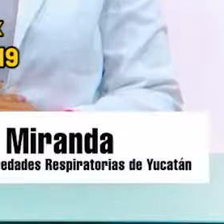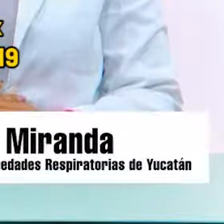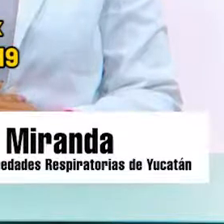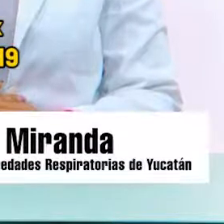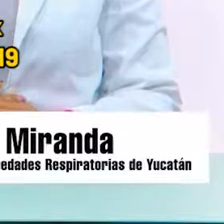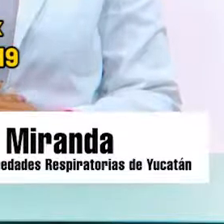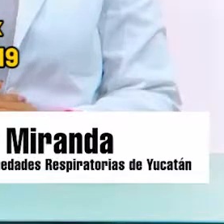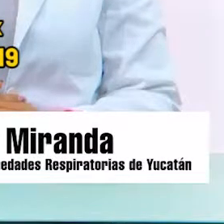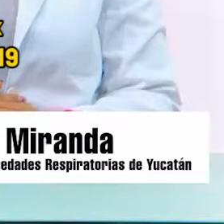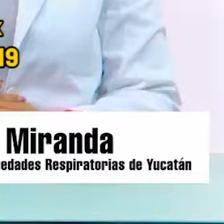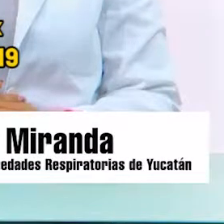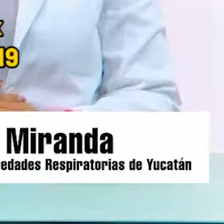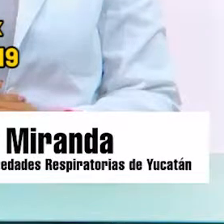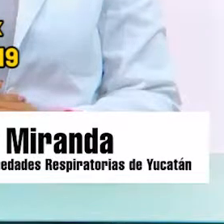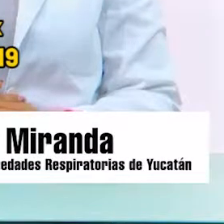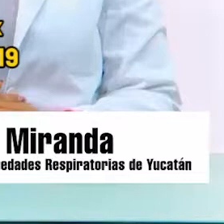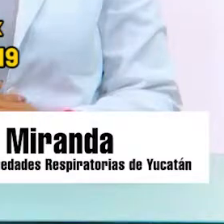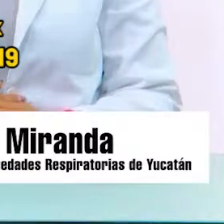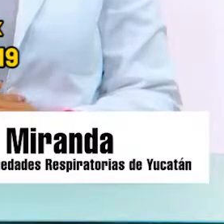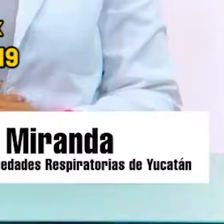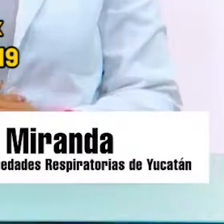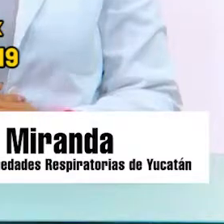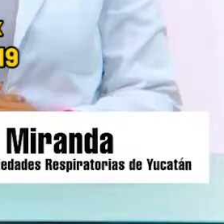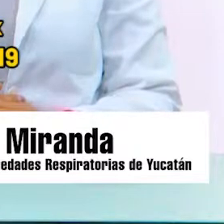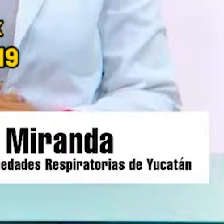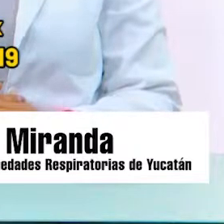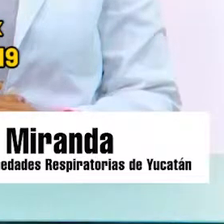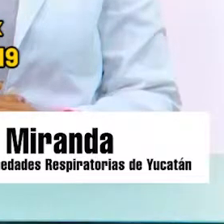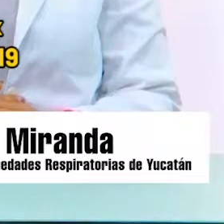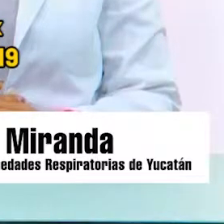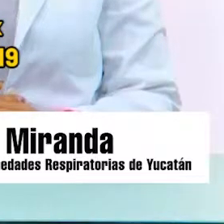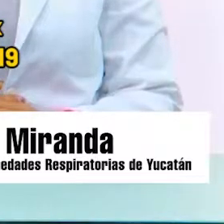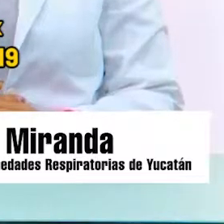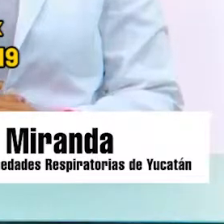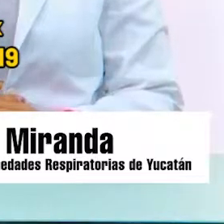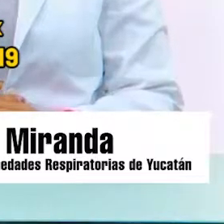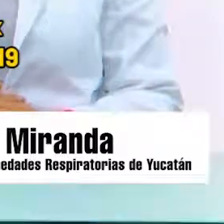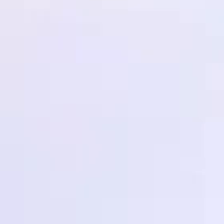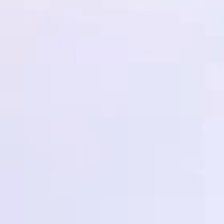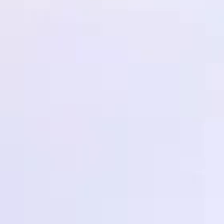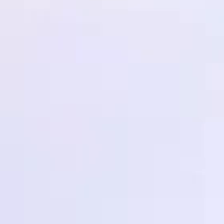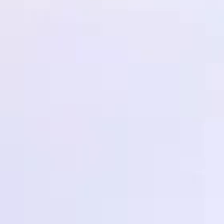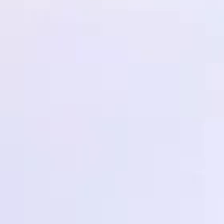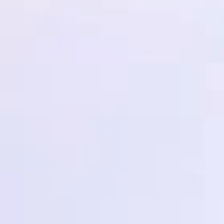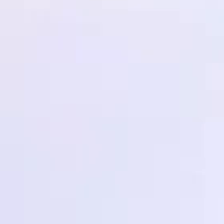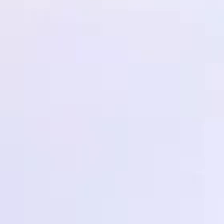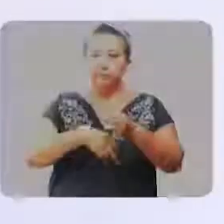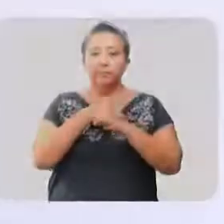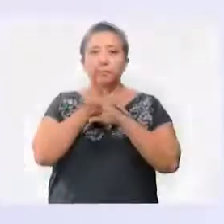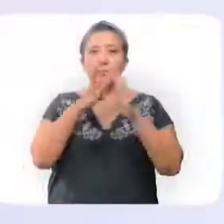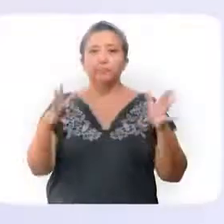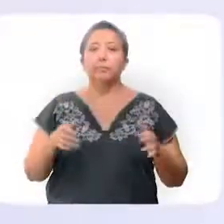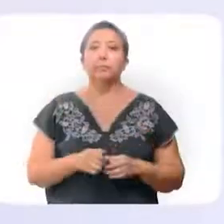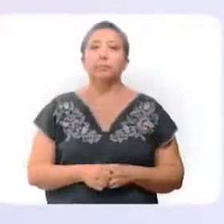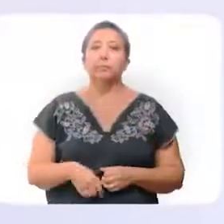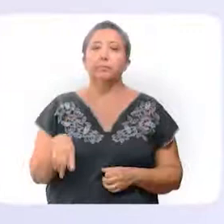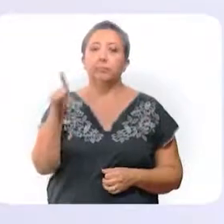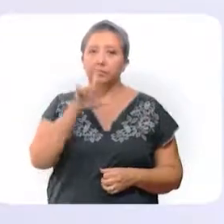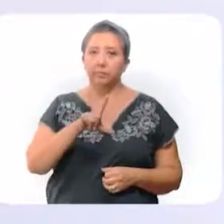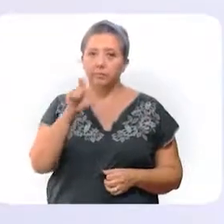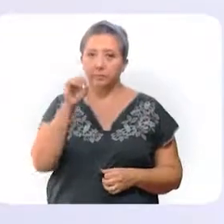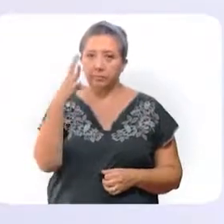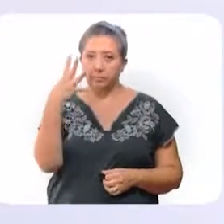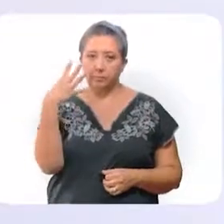Buenas tardes. Nos permitimos dar el informe diario relacionado con el COVID-19. Adelante, doctora. Gracias, doctora. Buenas tardes. Este es el parte médico de este